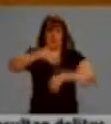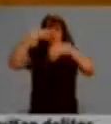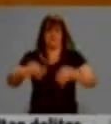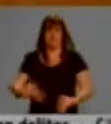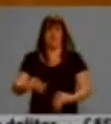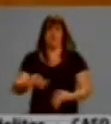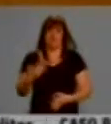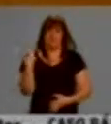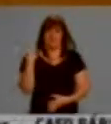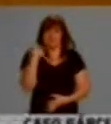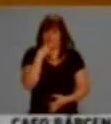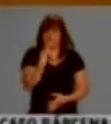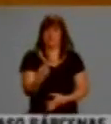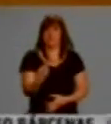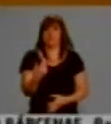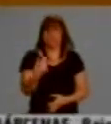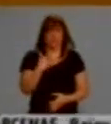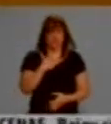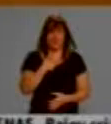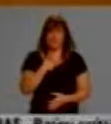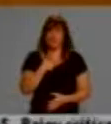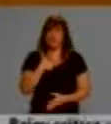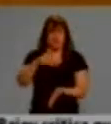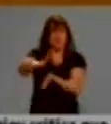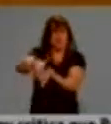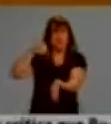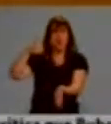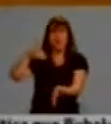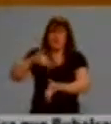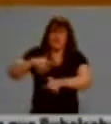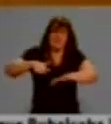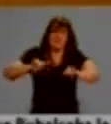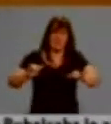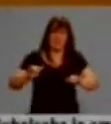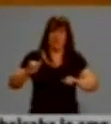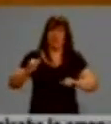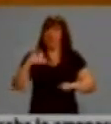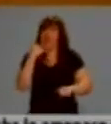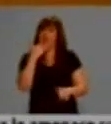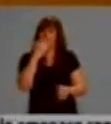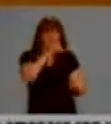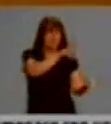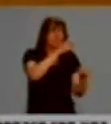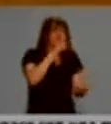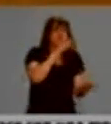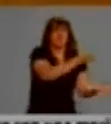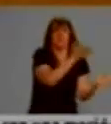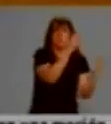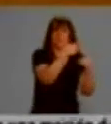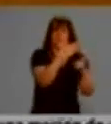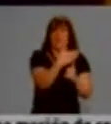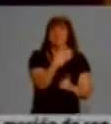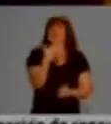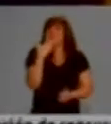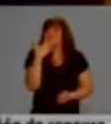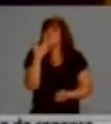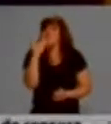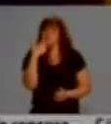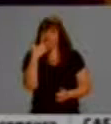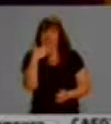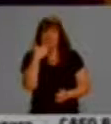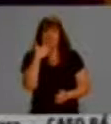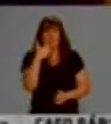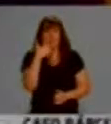hecho, que usted no percibió remuneración alguna no declarada, si conocía las actividades del